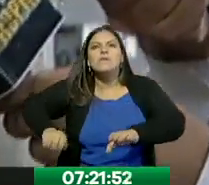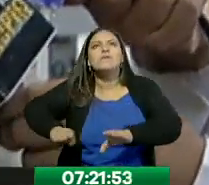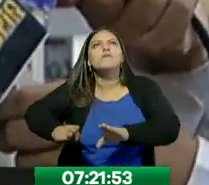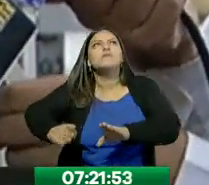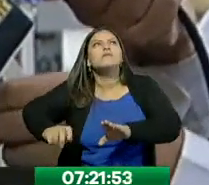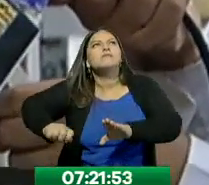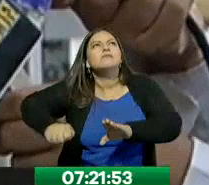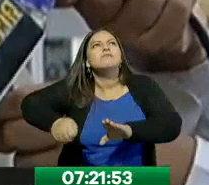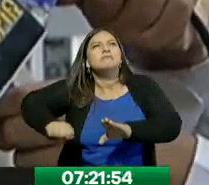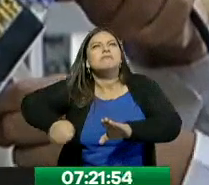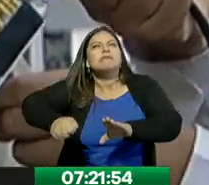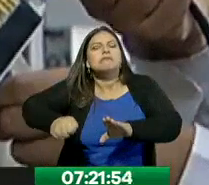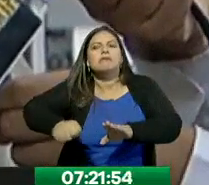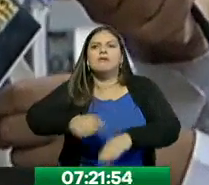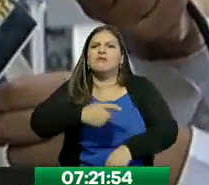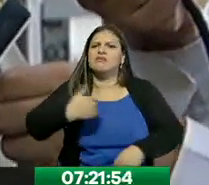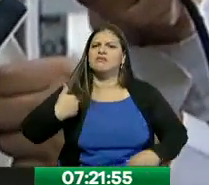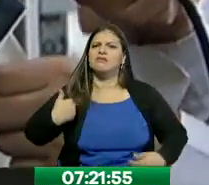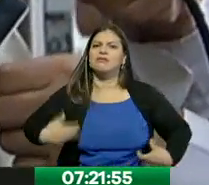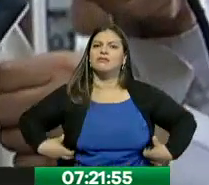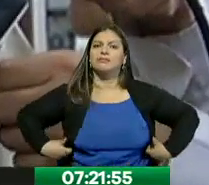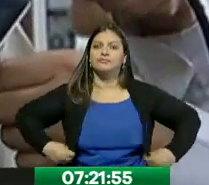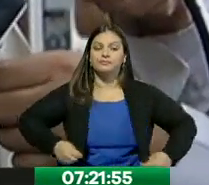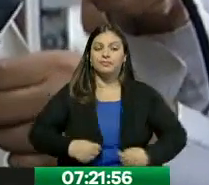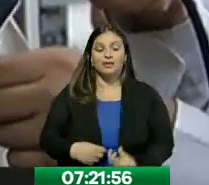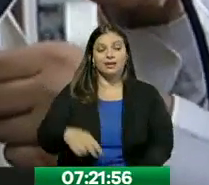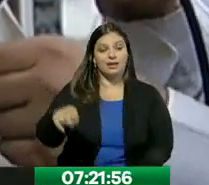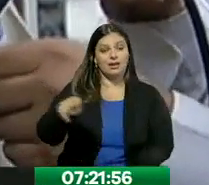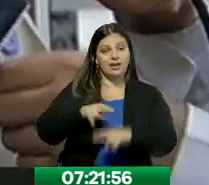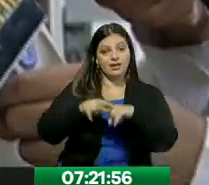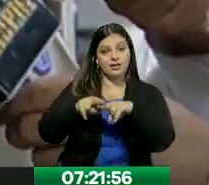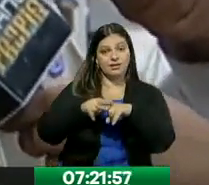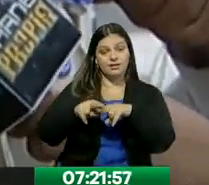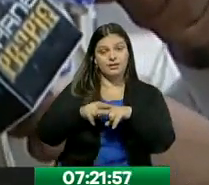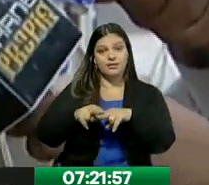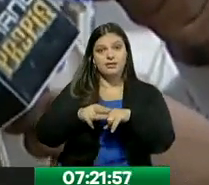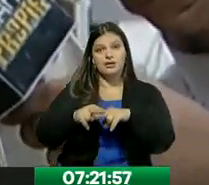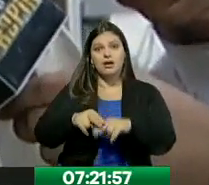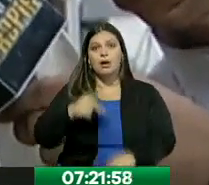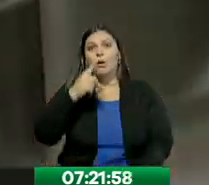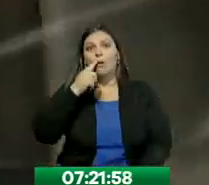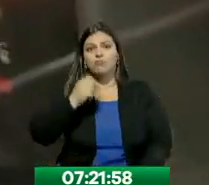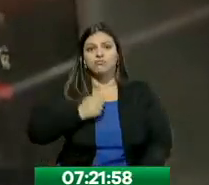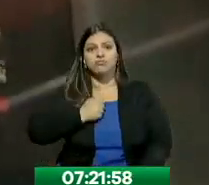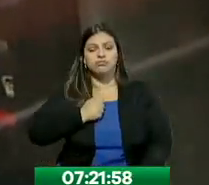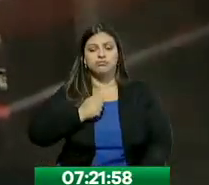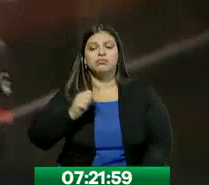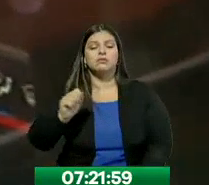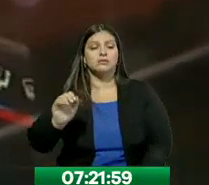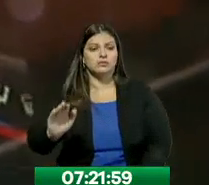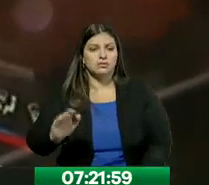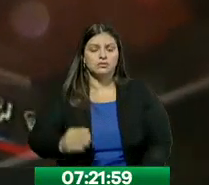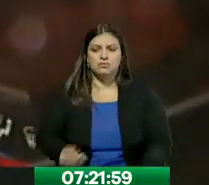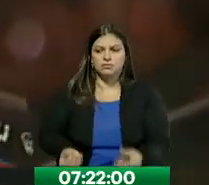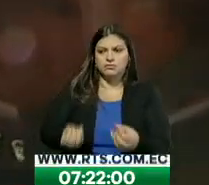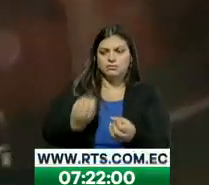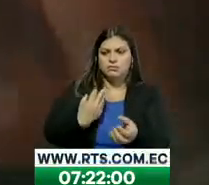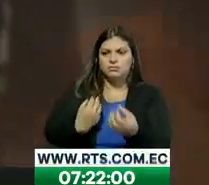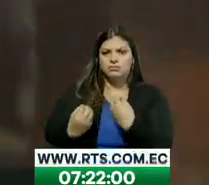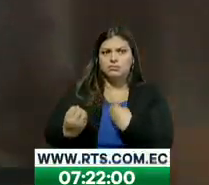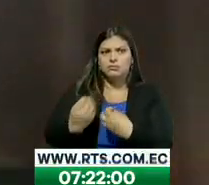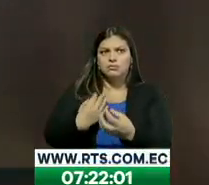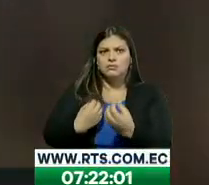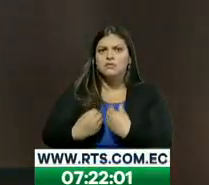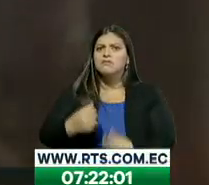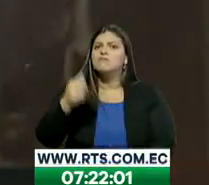capturan al sujeto? El propietario del taxista. Ah, caramba, se enfrentó. Sí, normalmente la gente colabora